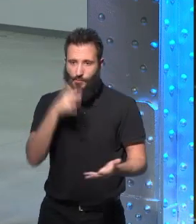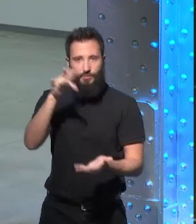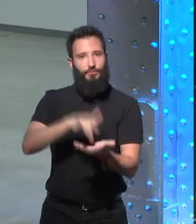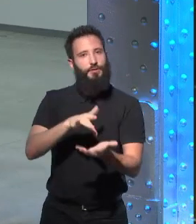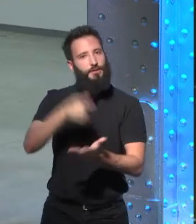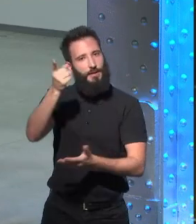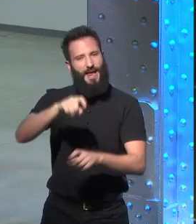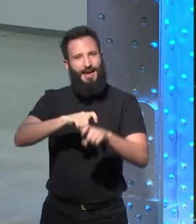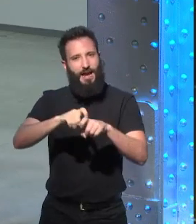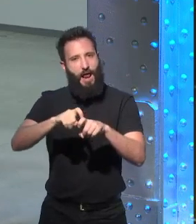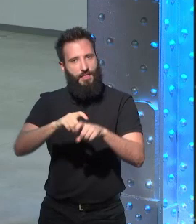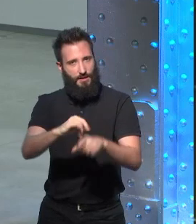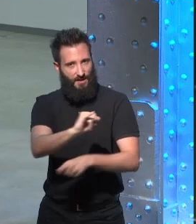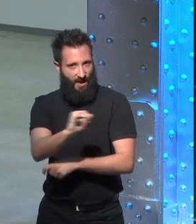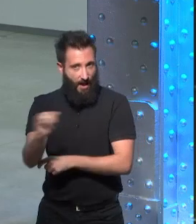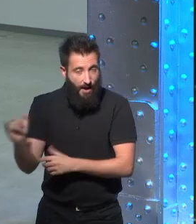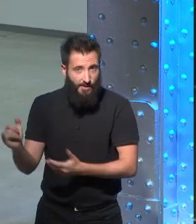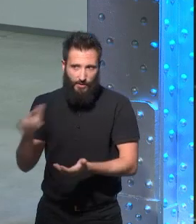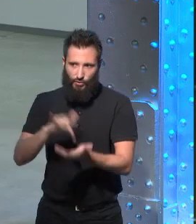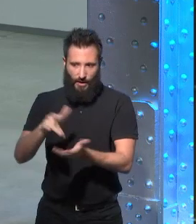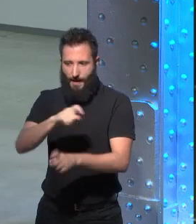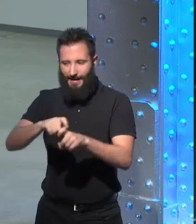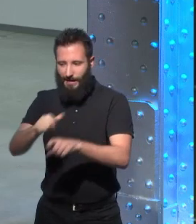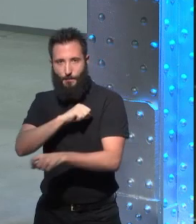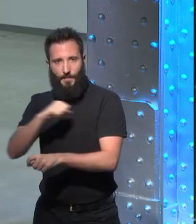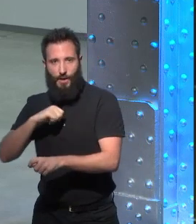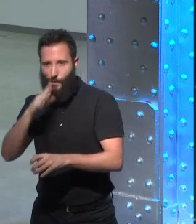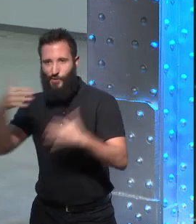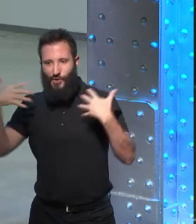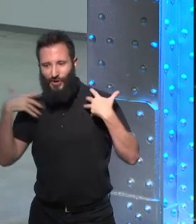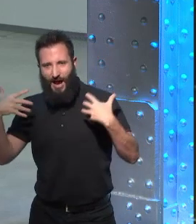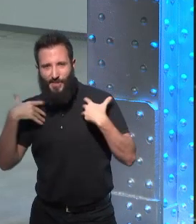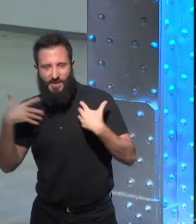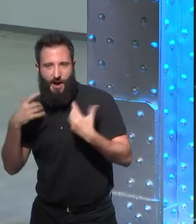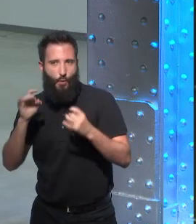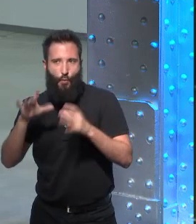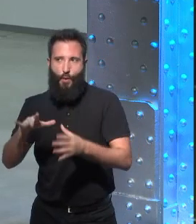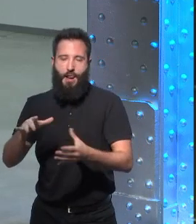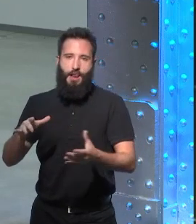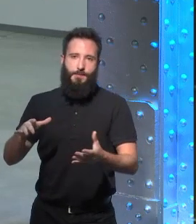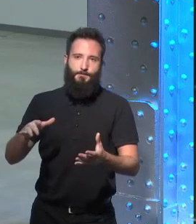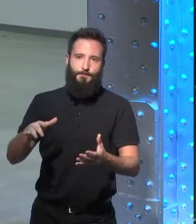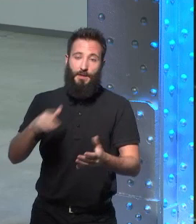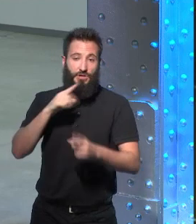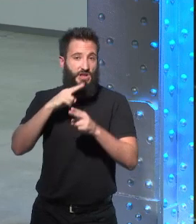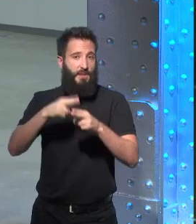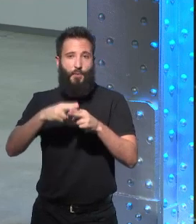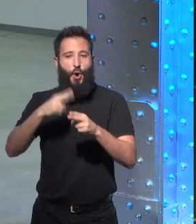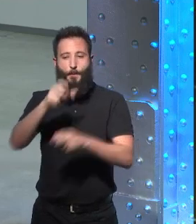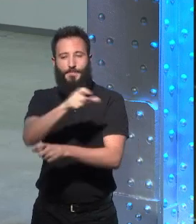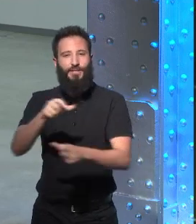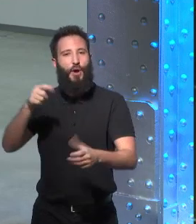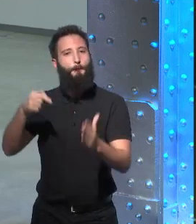tiene sus características particulares las víctimas vinculadas a lo que pues llamamos millennial,